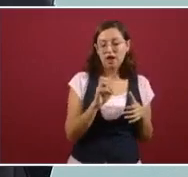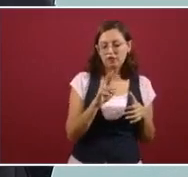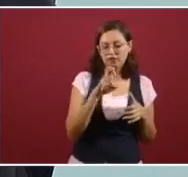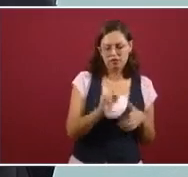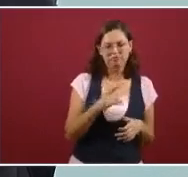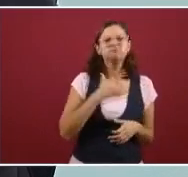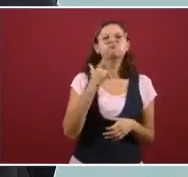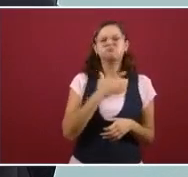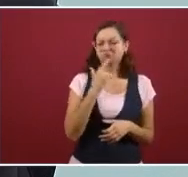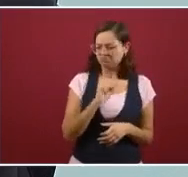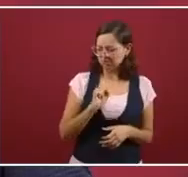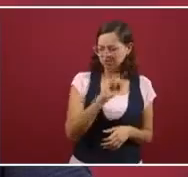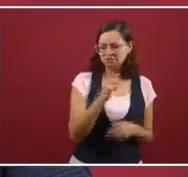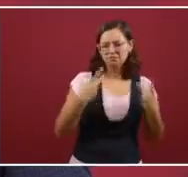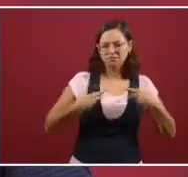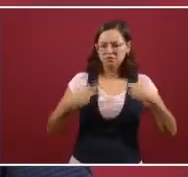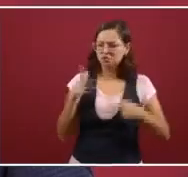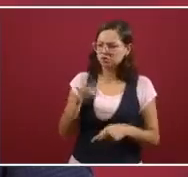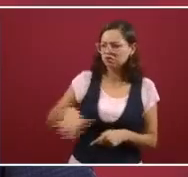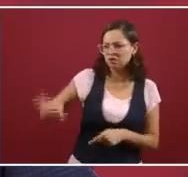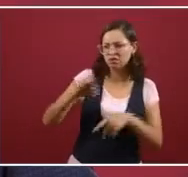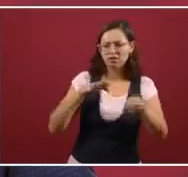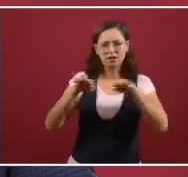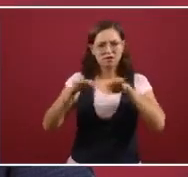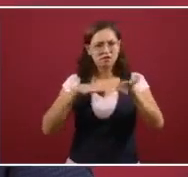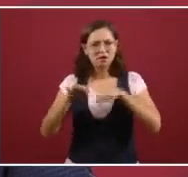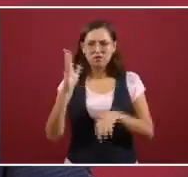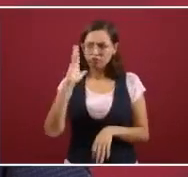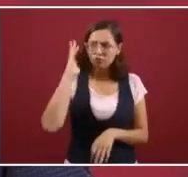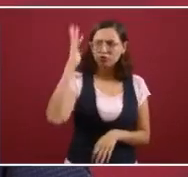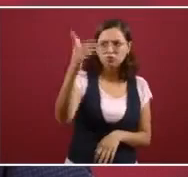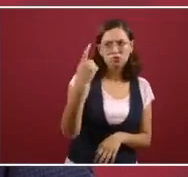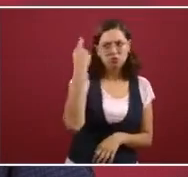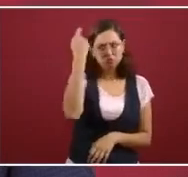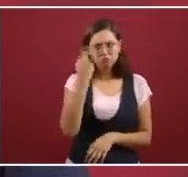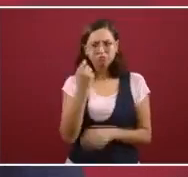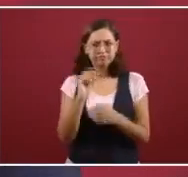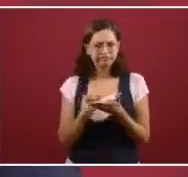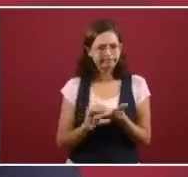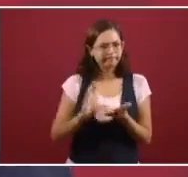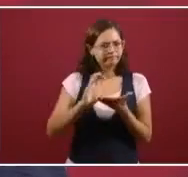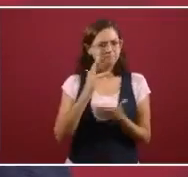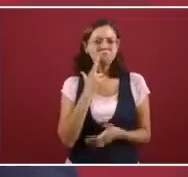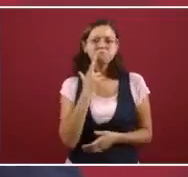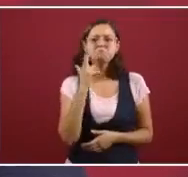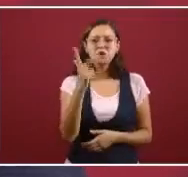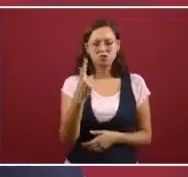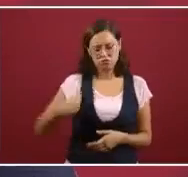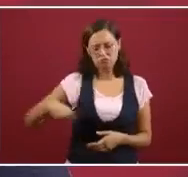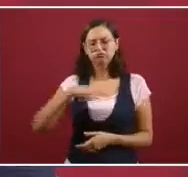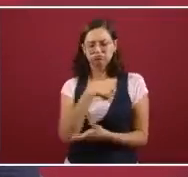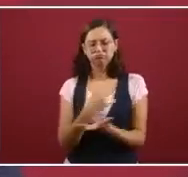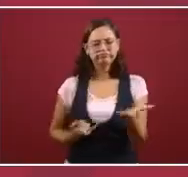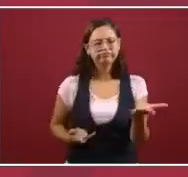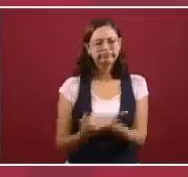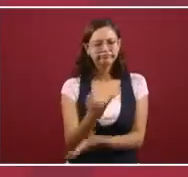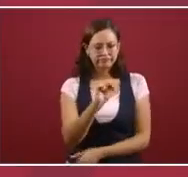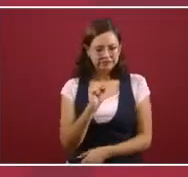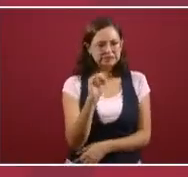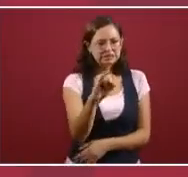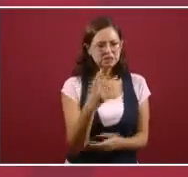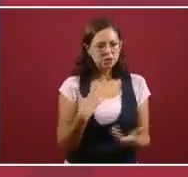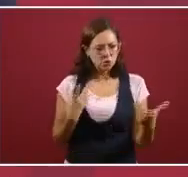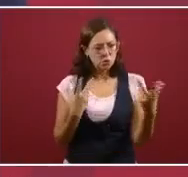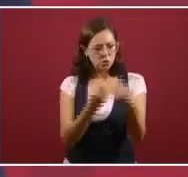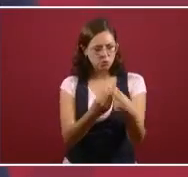pensiones de los trabajadores y queremos expresar que las AFORES nos sumamos decididamente al compromiso de su administración